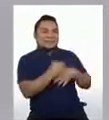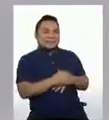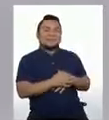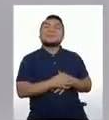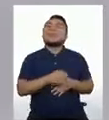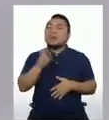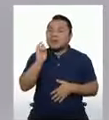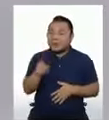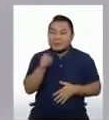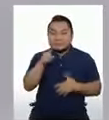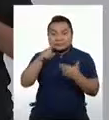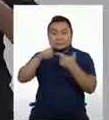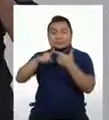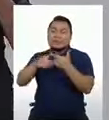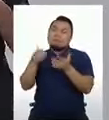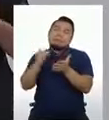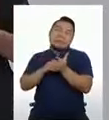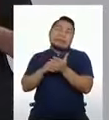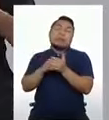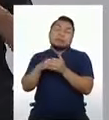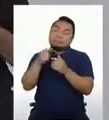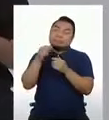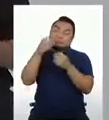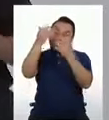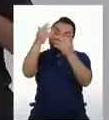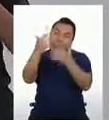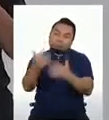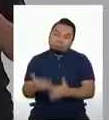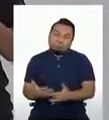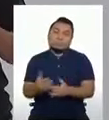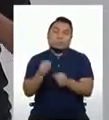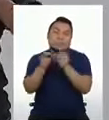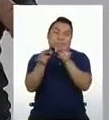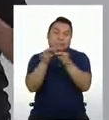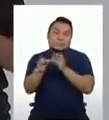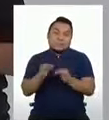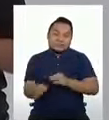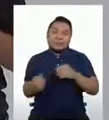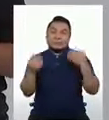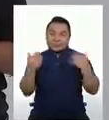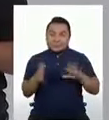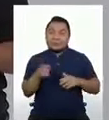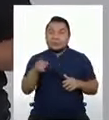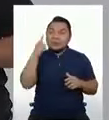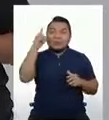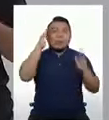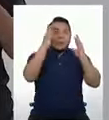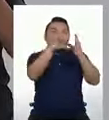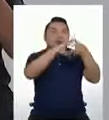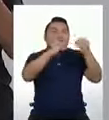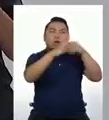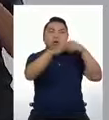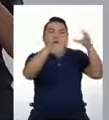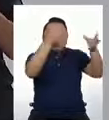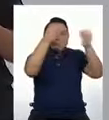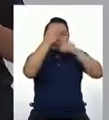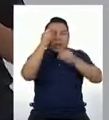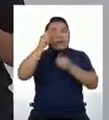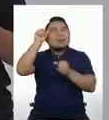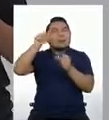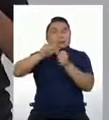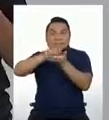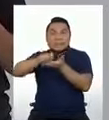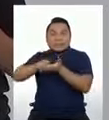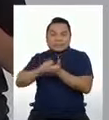del mito es la más extensa y ahí es donde encontraremos las acciones que llamen nuestra atención. Pero les recomiendo que